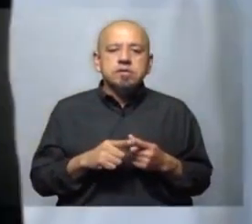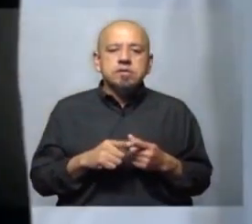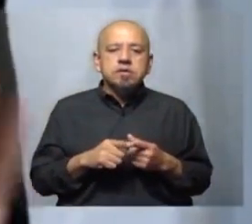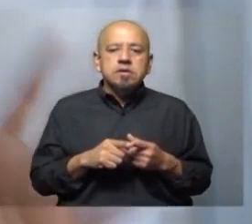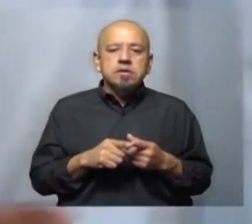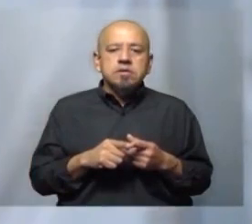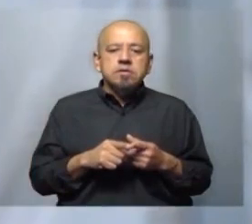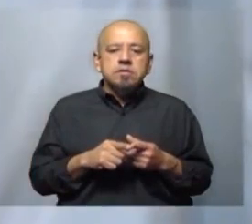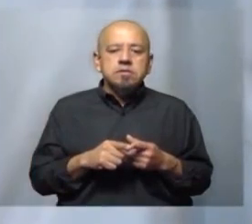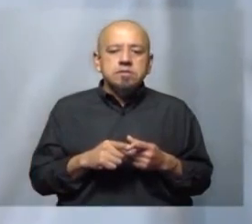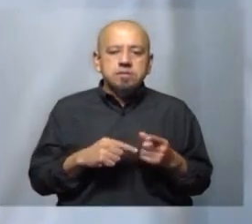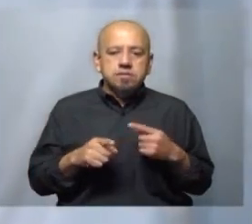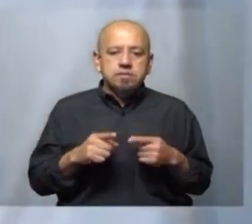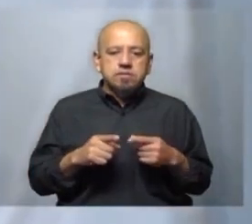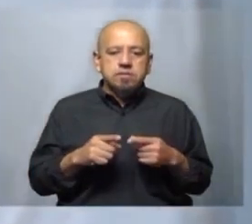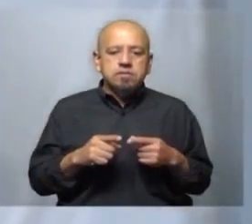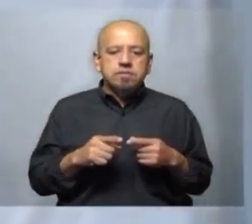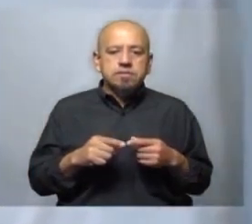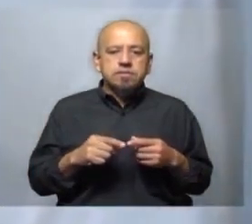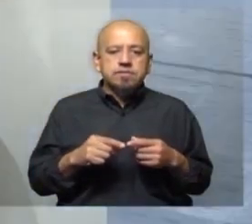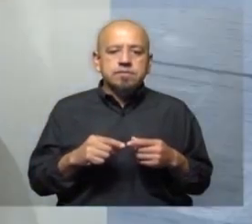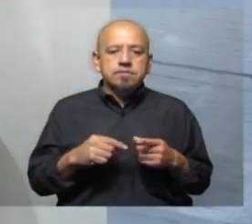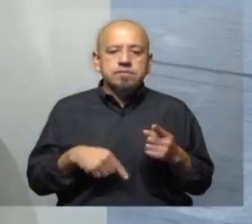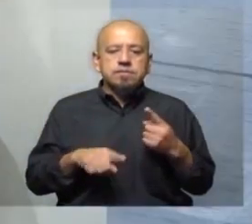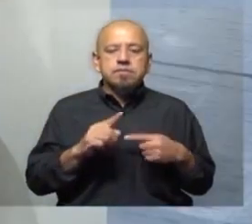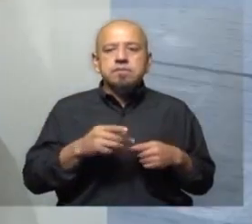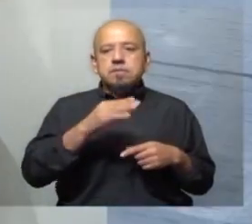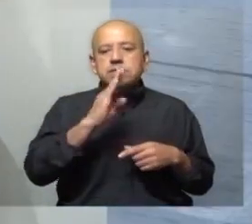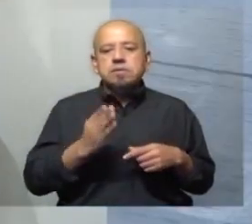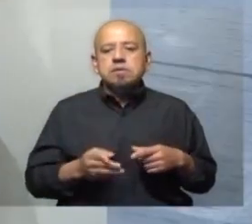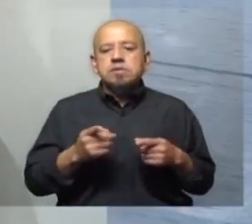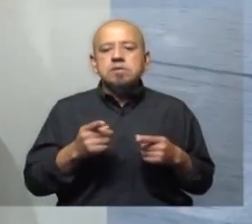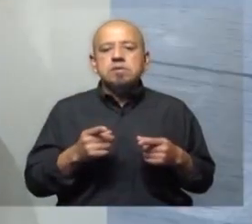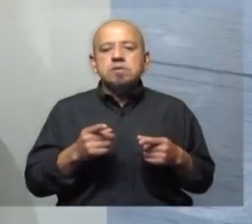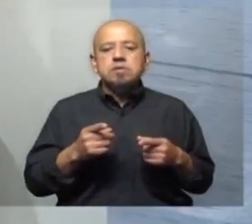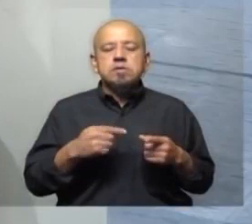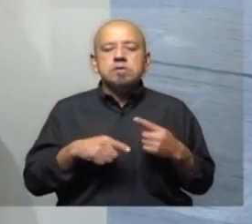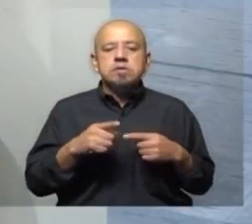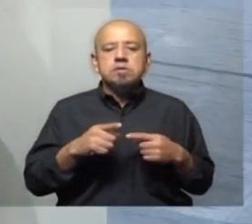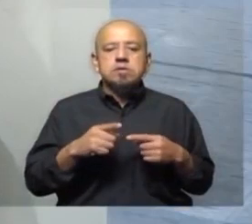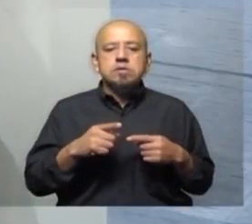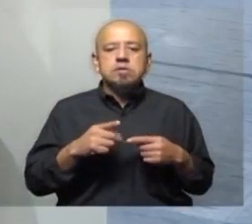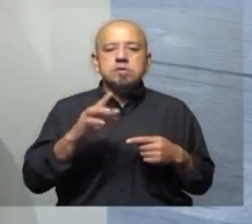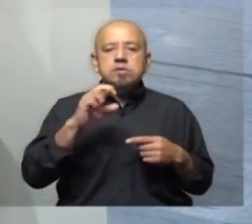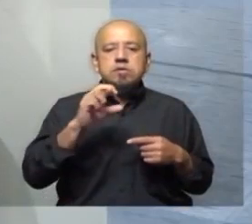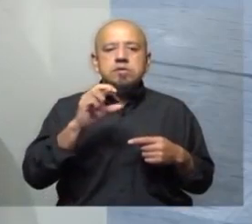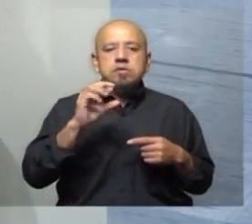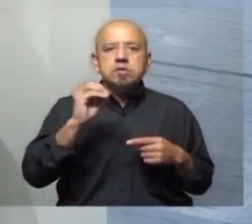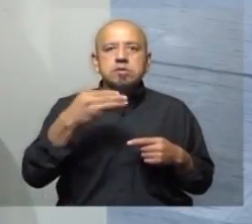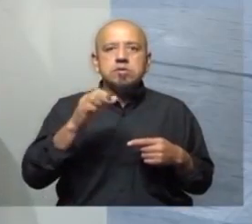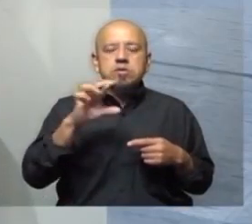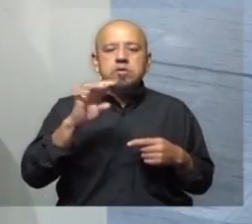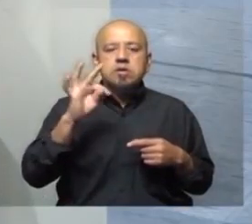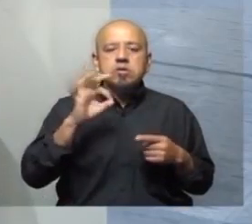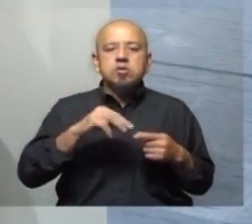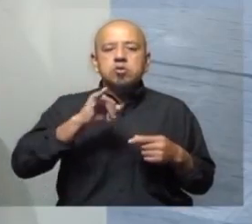por otro lado nos vamos a otro lado nos vamos a las tablas buenísima increíble Roberto Jones uno